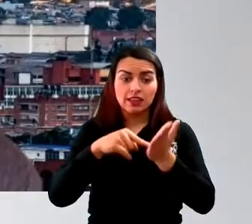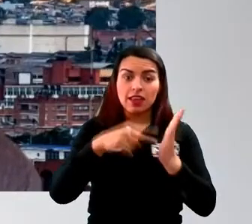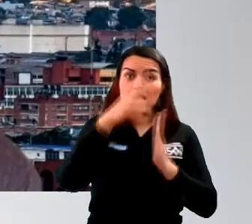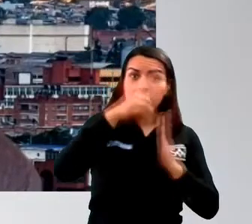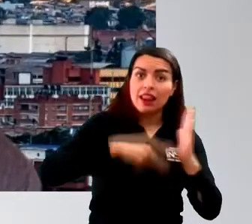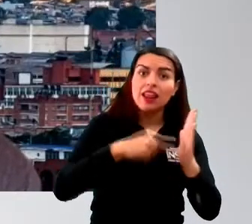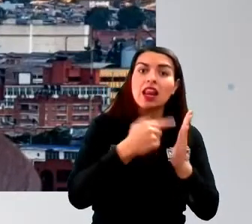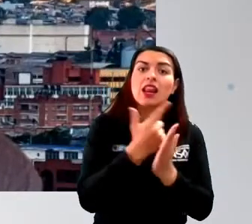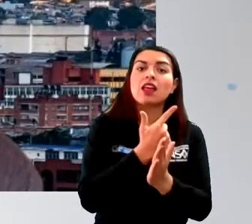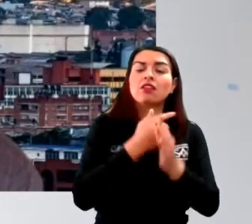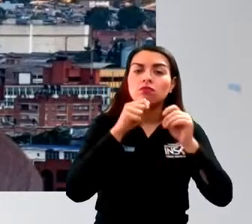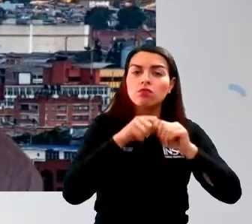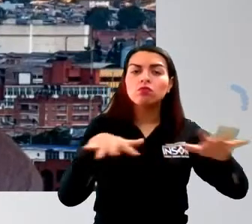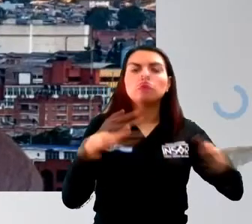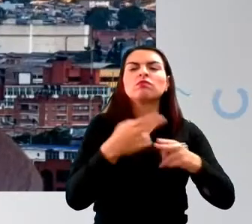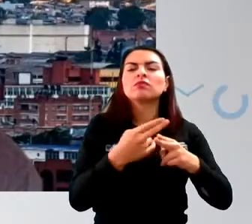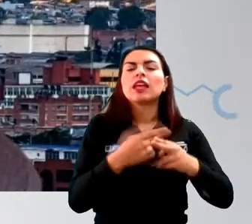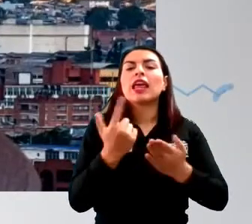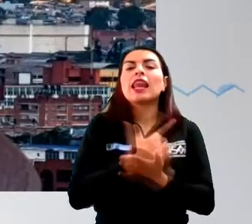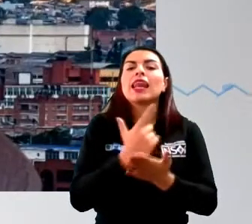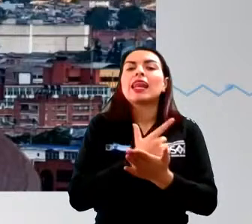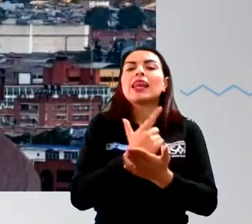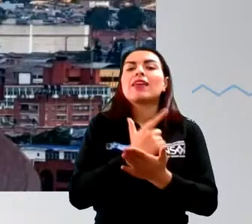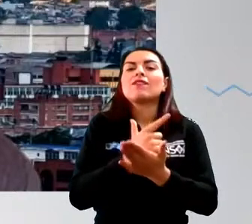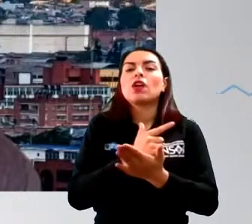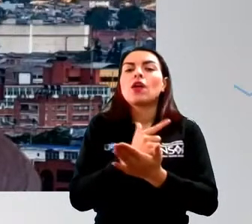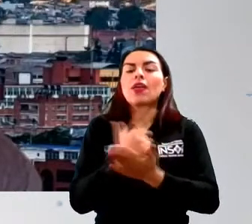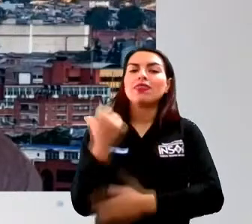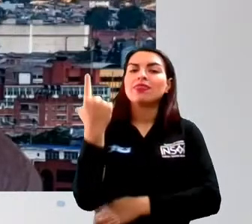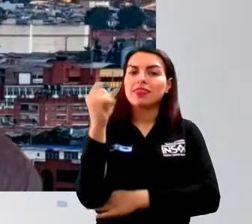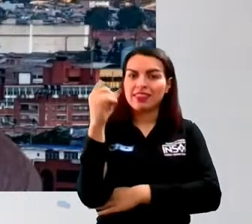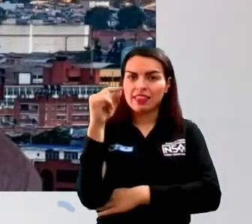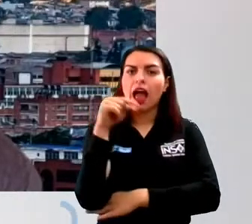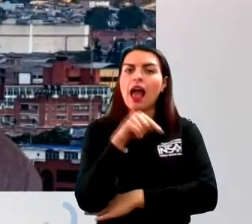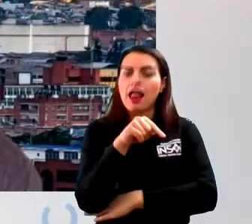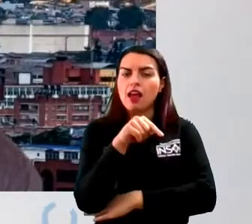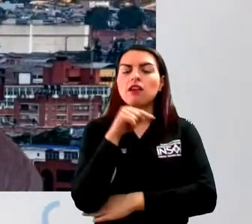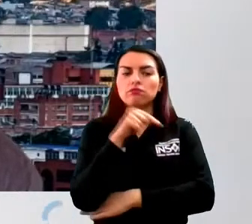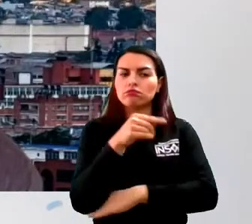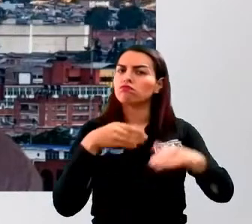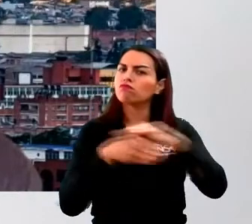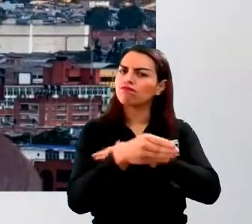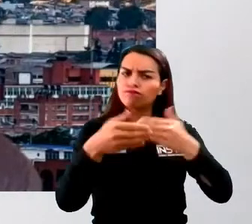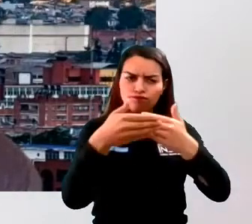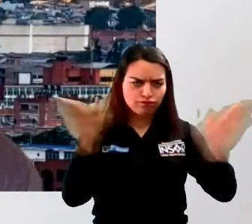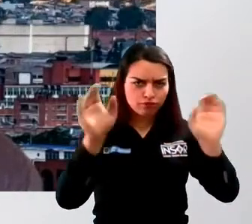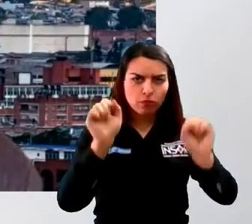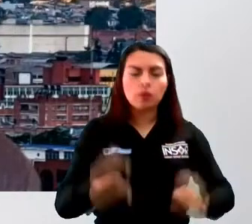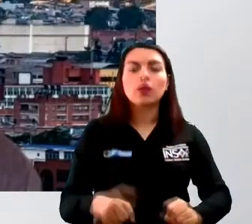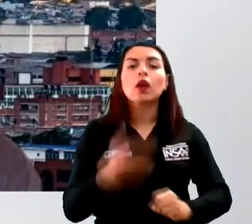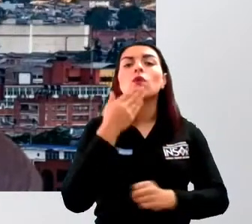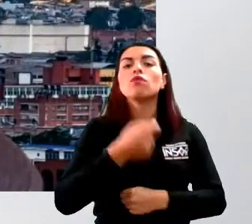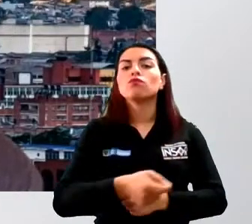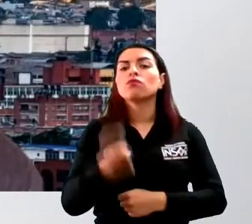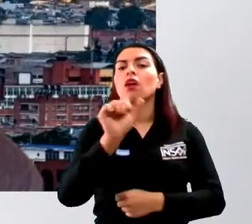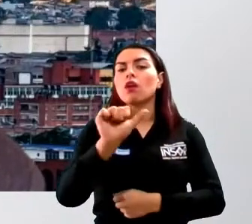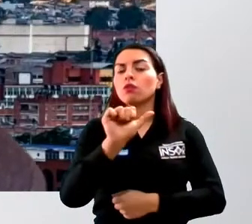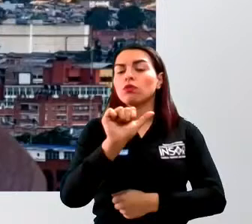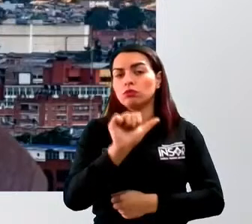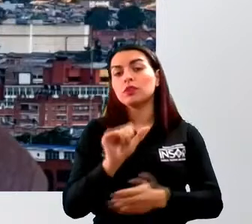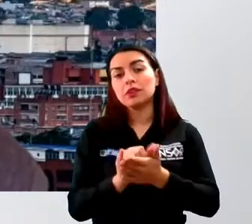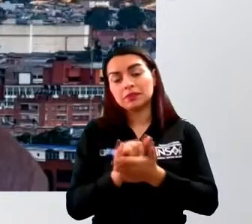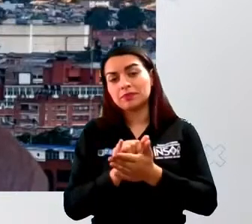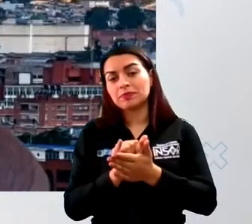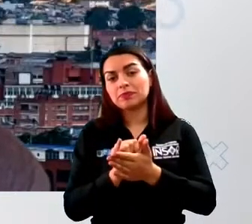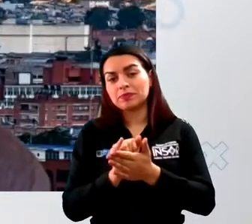lanzaremos como libro digital, también de acceso abierto, a mediados de agosto. Entonces, perdone que ahí hice un comercial,